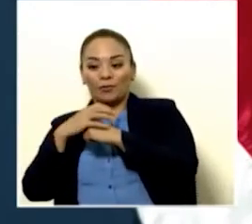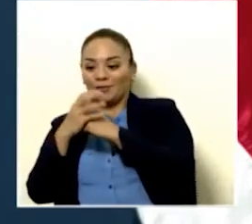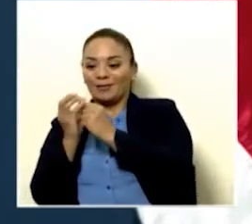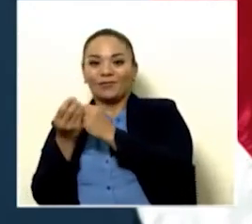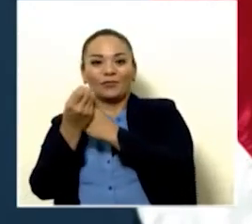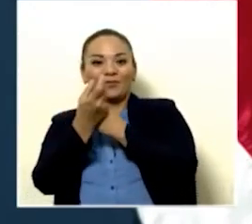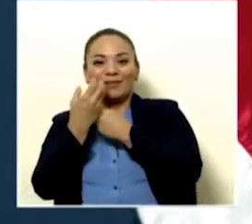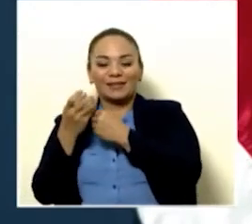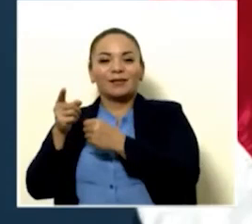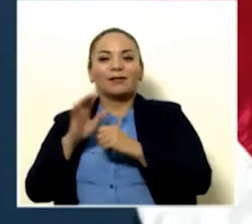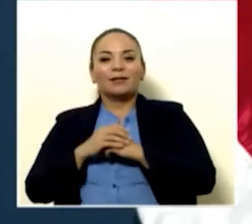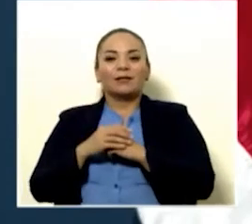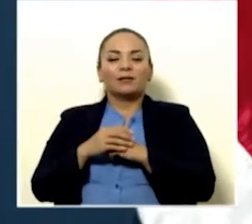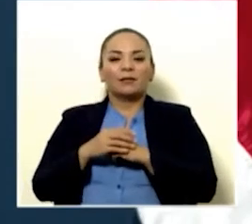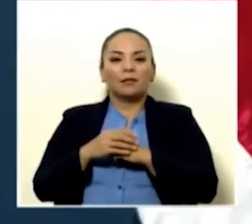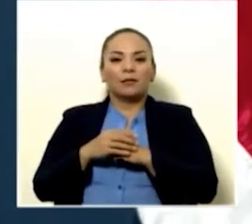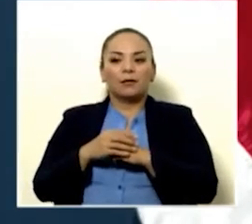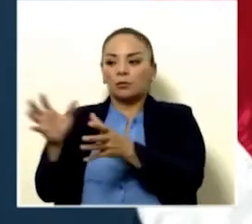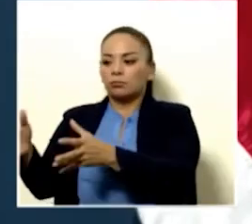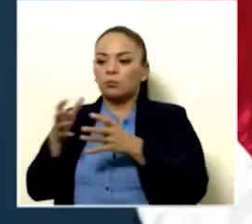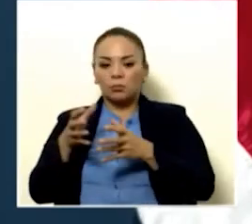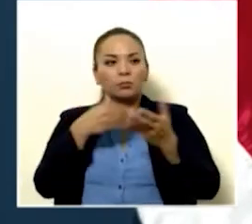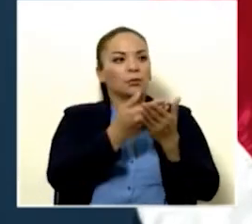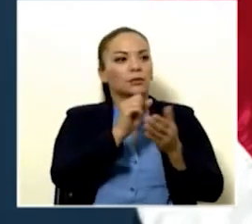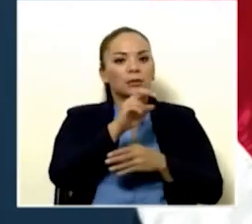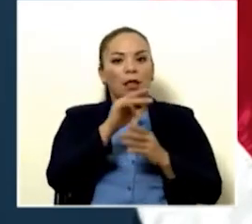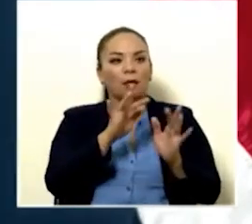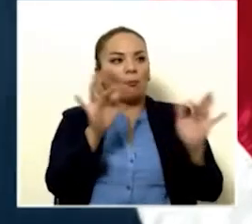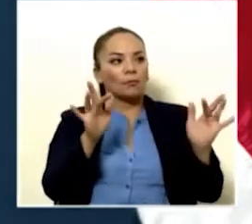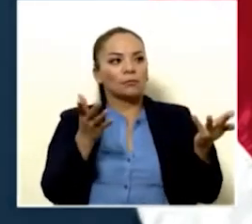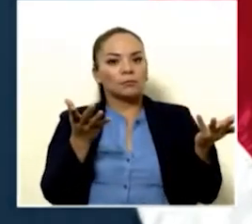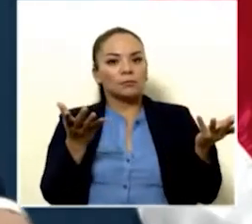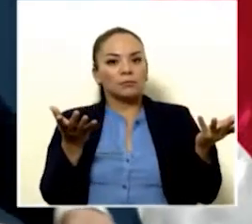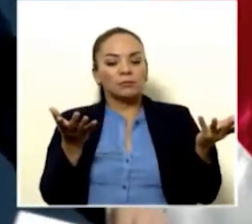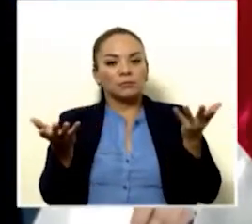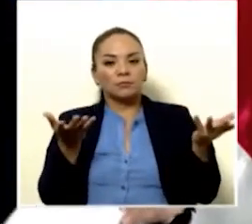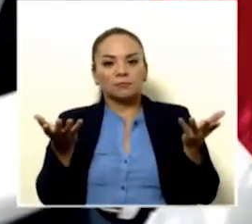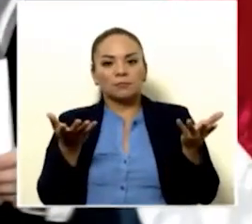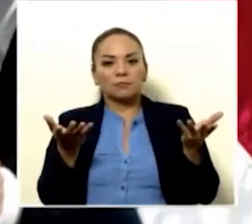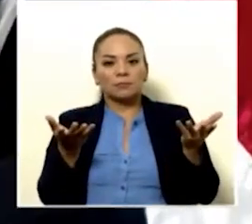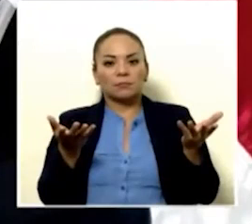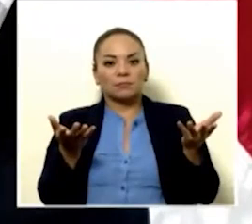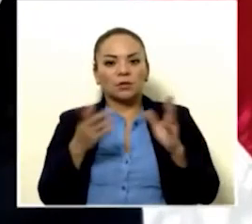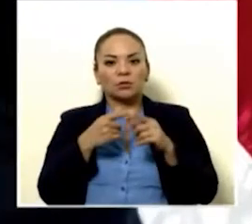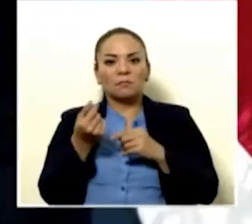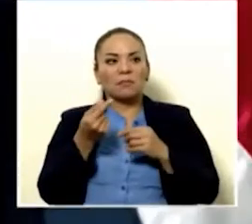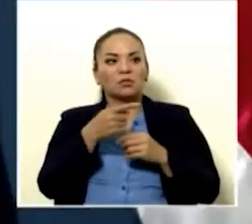la coliflor y llega ahí al Senada, ya no hay nada que hacer, la tiene que entregar al precio que les dé la